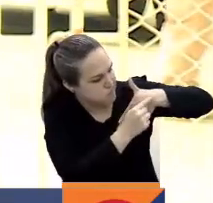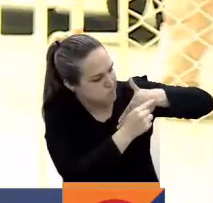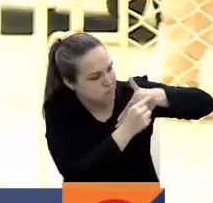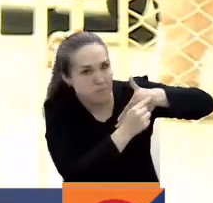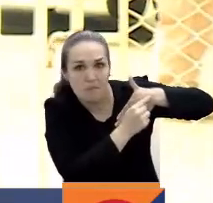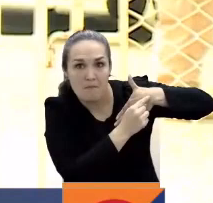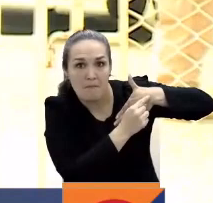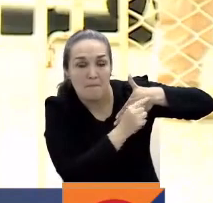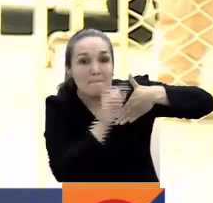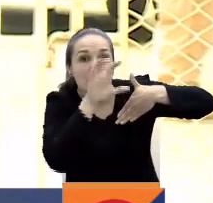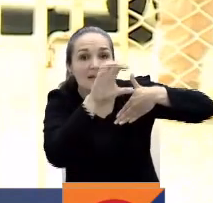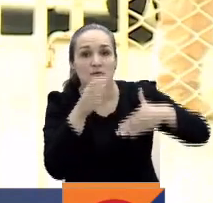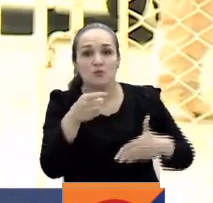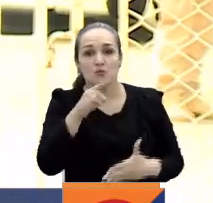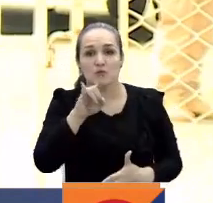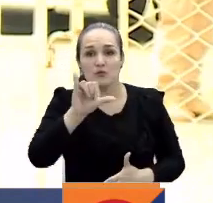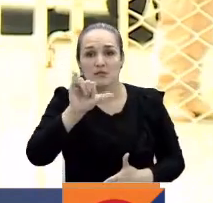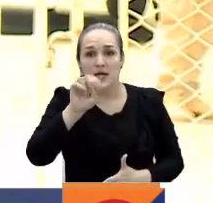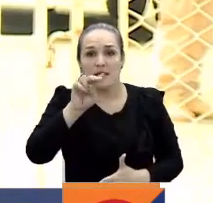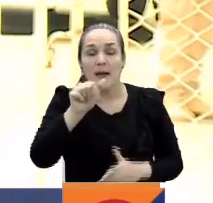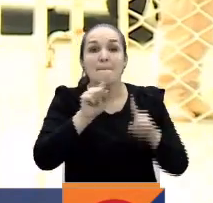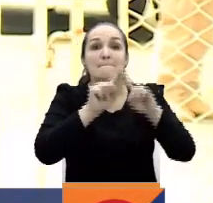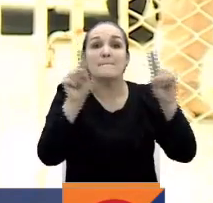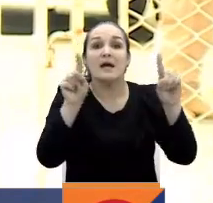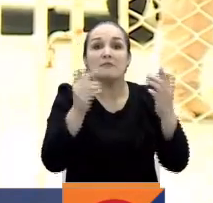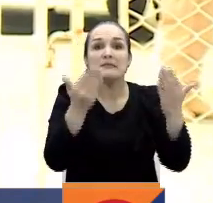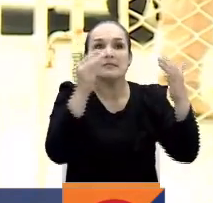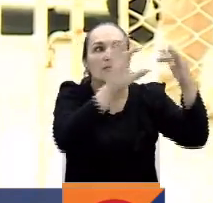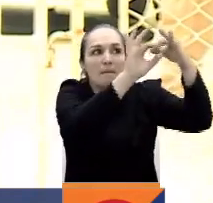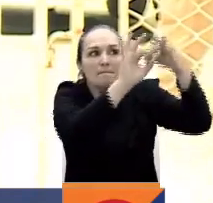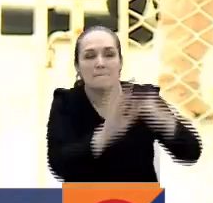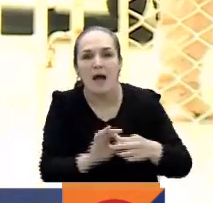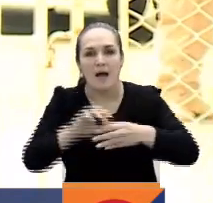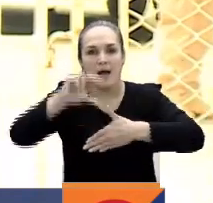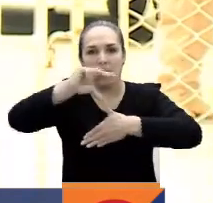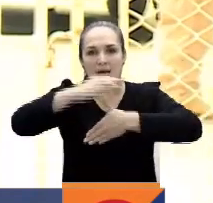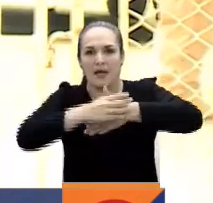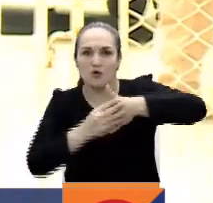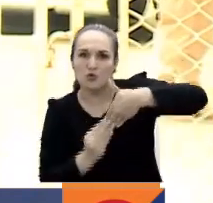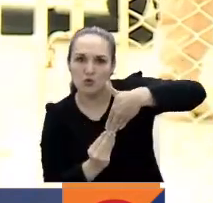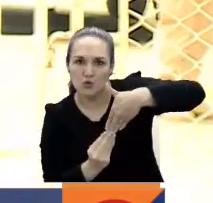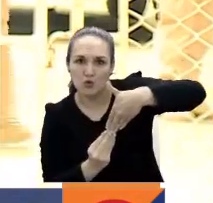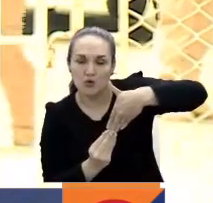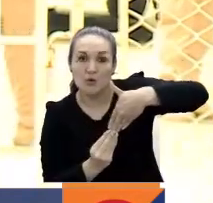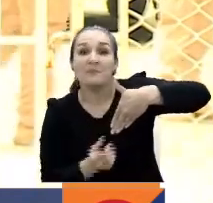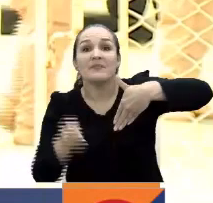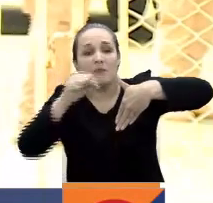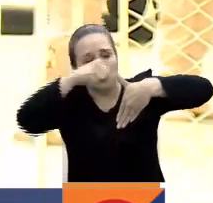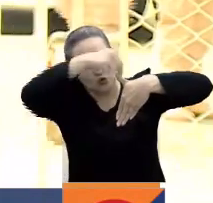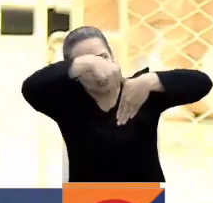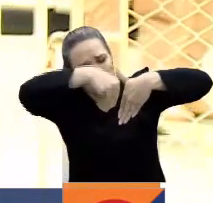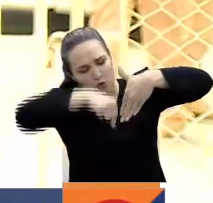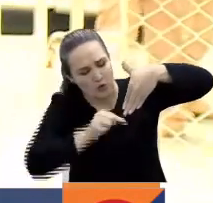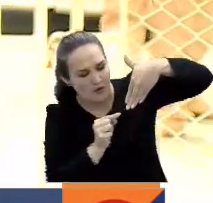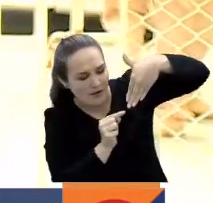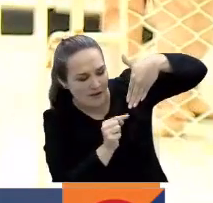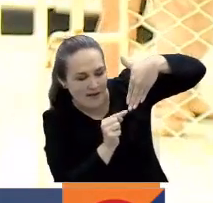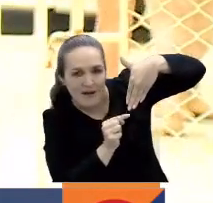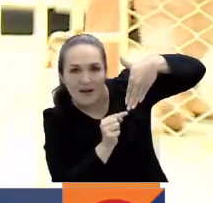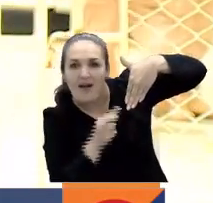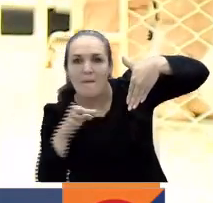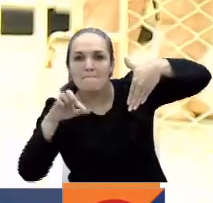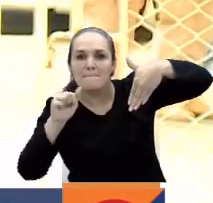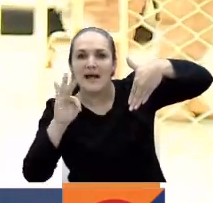mercado común en América del Sur. Y ojalá por el sur podamos llegar hasta la Patagonia. Ojalá un